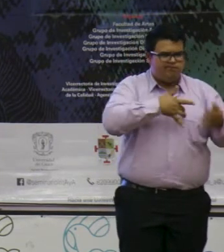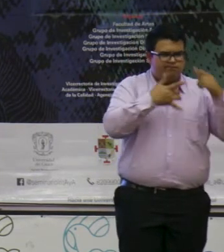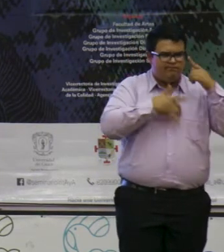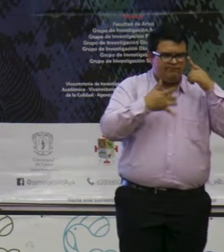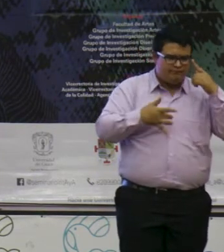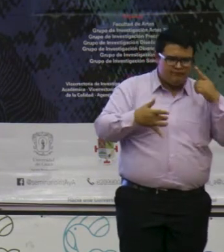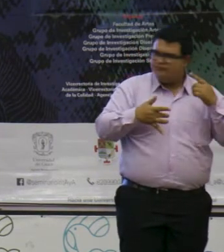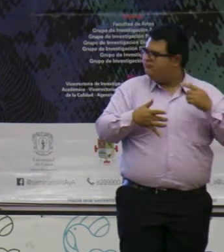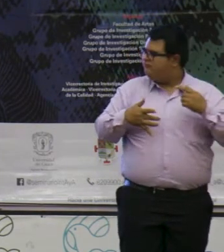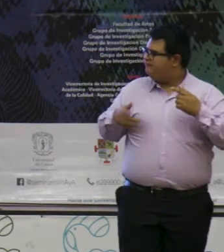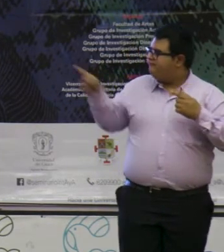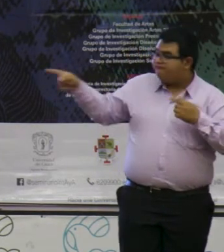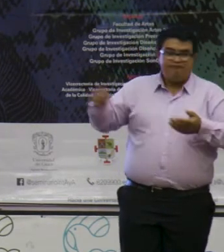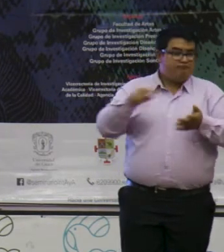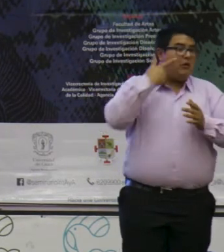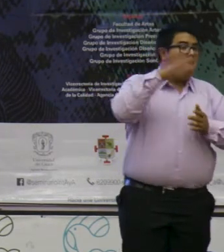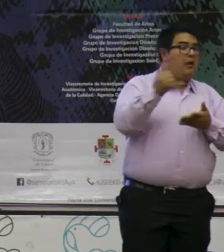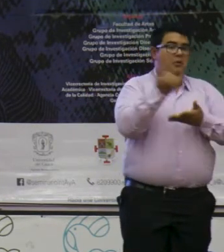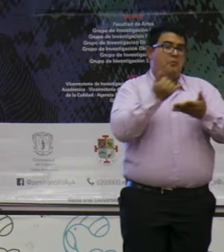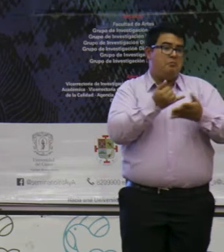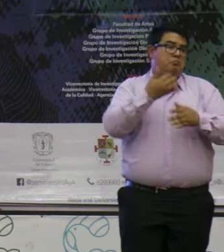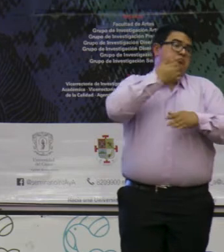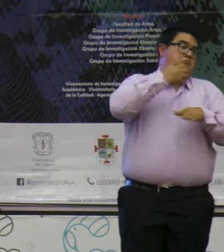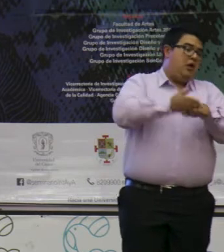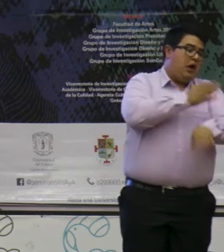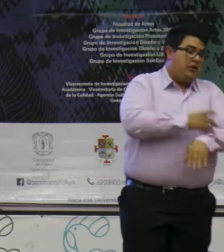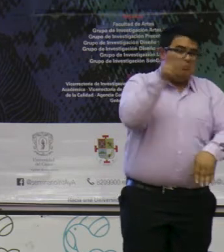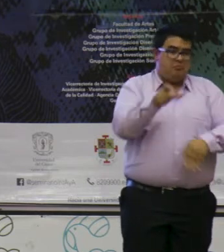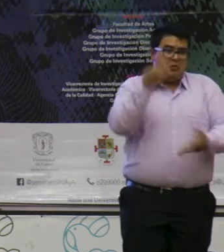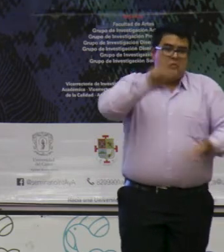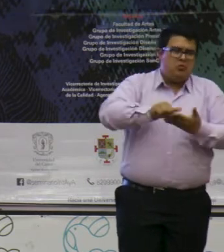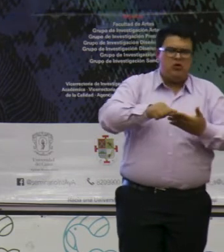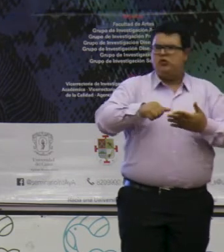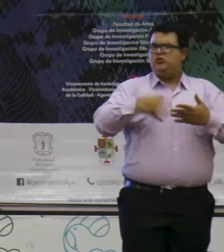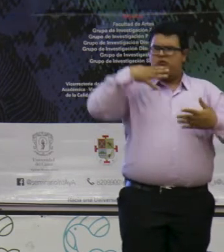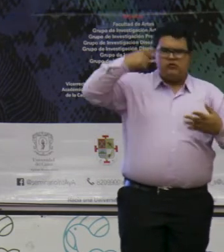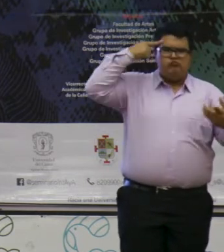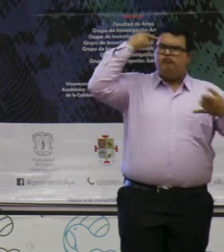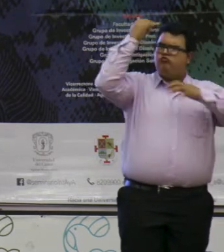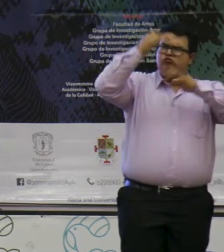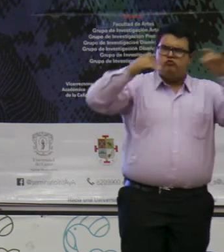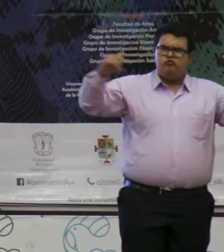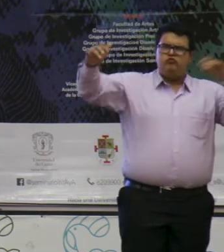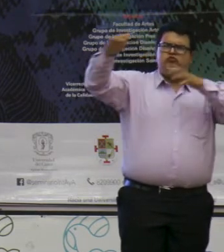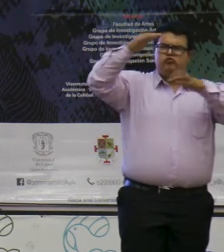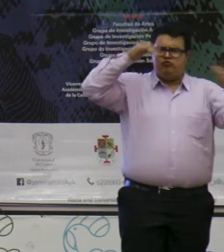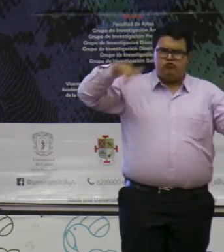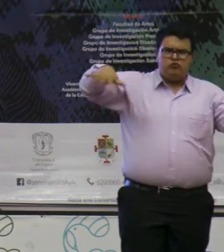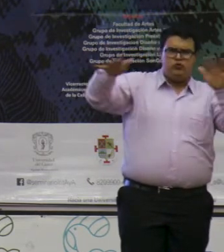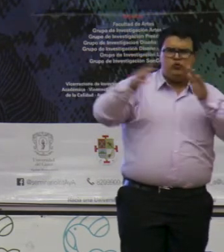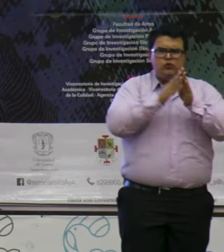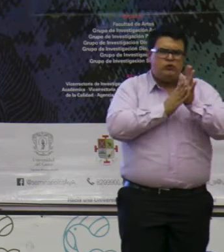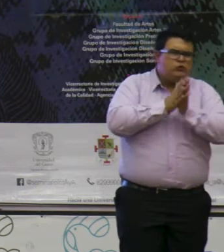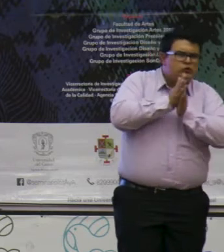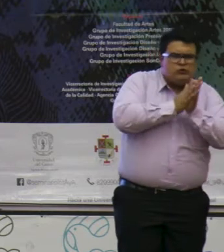que estas imágenes fueron provocadas, visto que hubo primero un autor. Es una cosa remetafísica, en serio, a mí me apasiona mucho este tema, es una cosa remetafísica, es